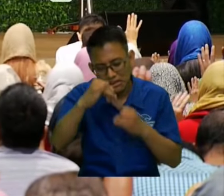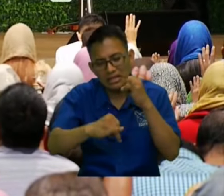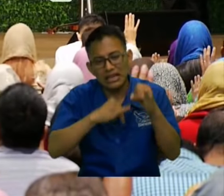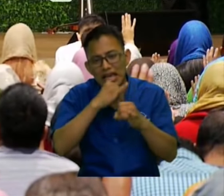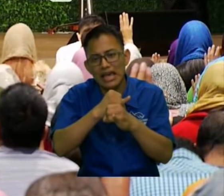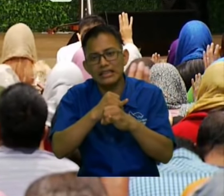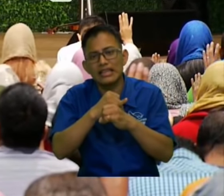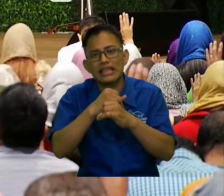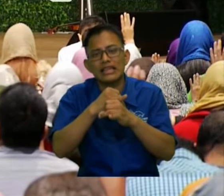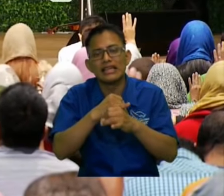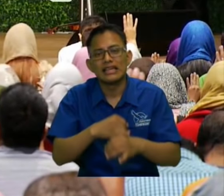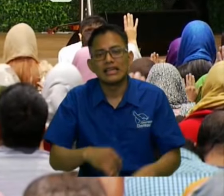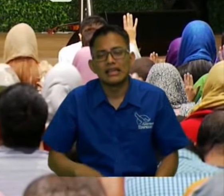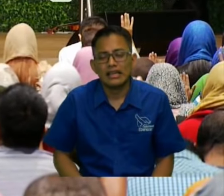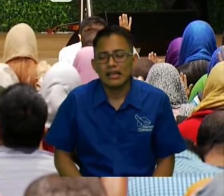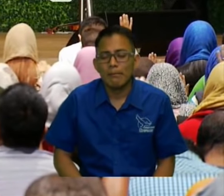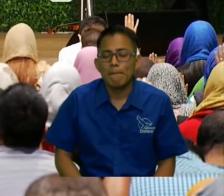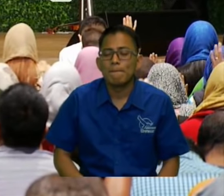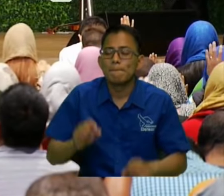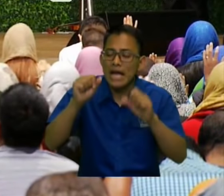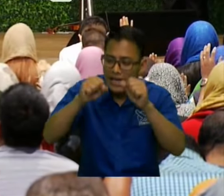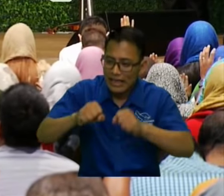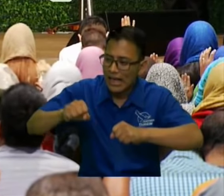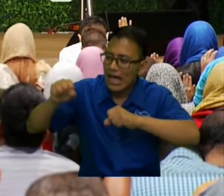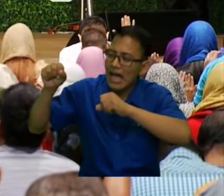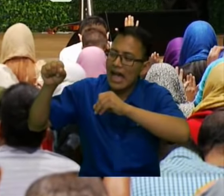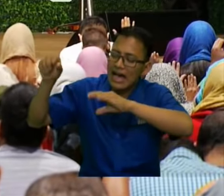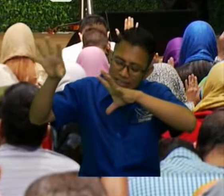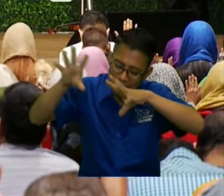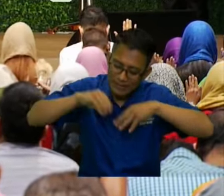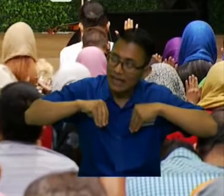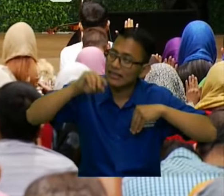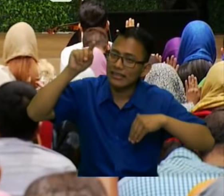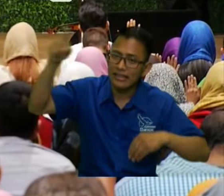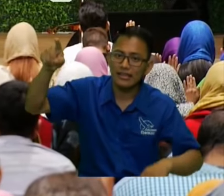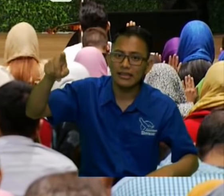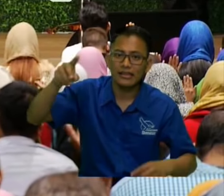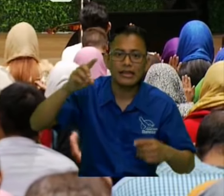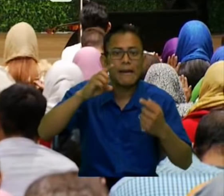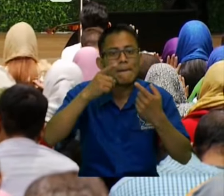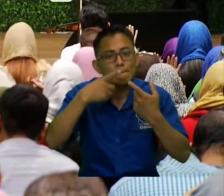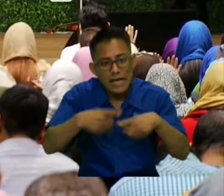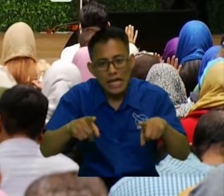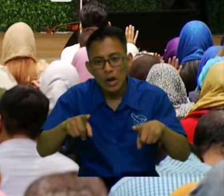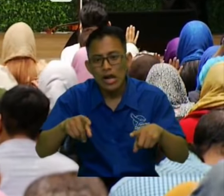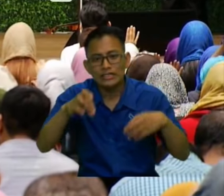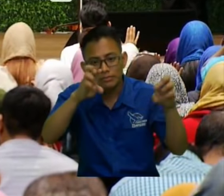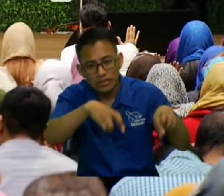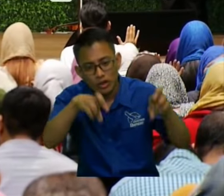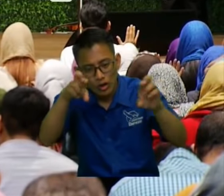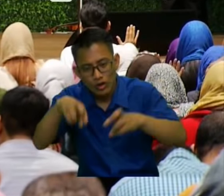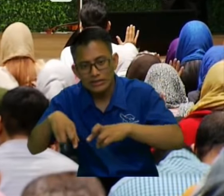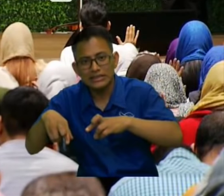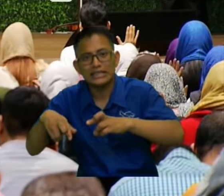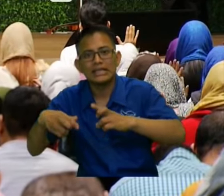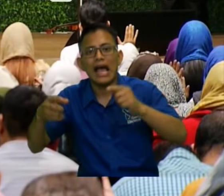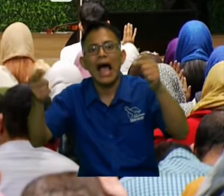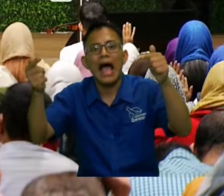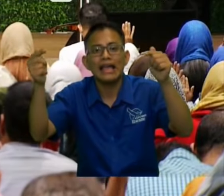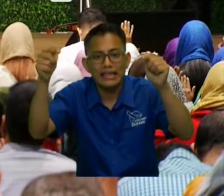por aquellos que vinieron hoy a la mitad de la semana, por alguna razón extraña tú los